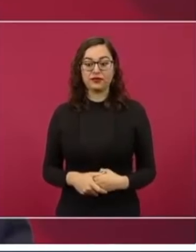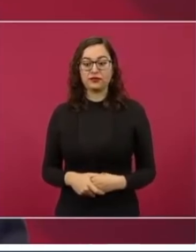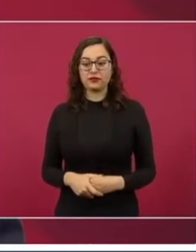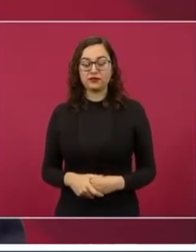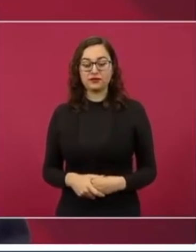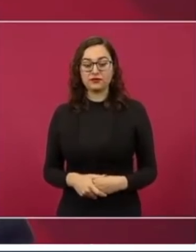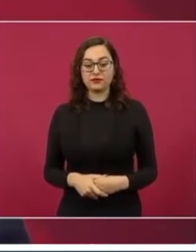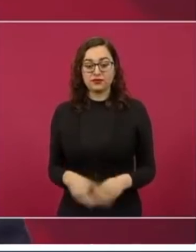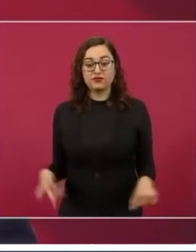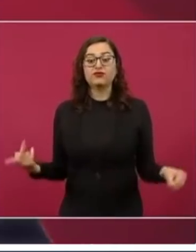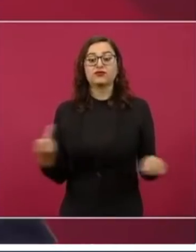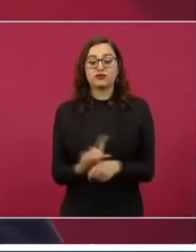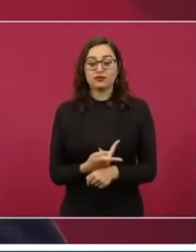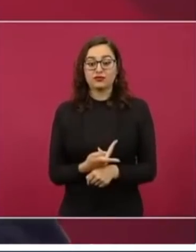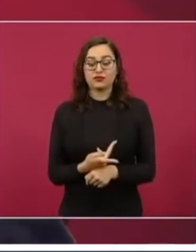Y ya no reciben